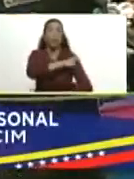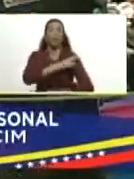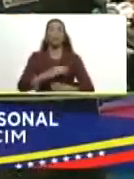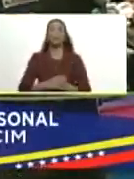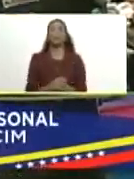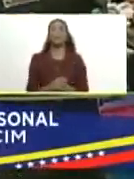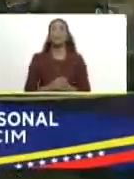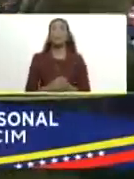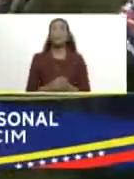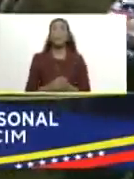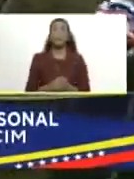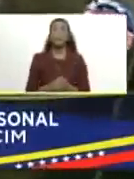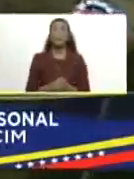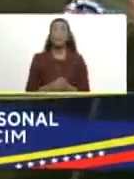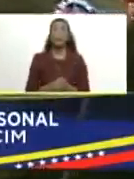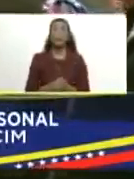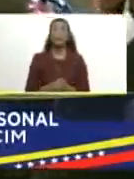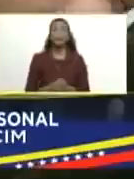Nacional Bolivariana.